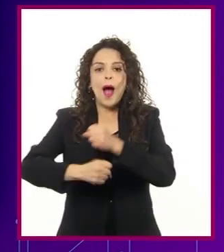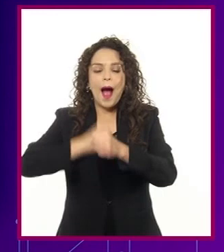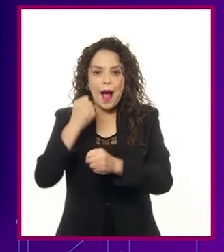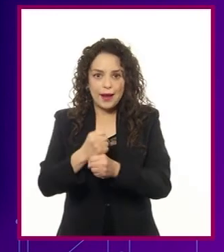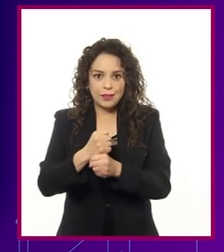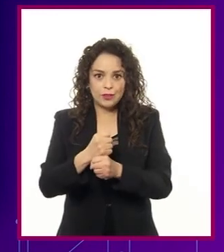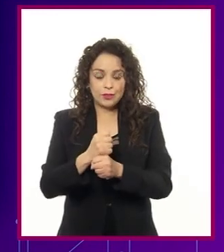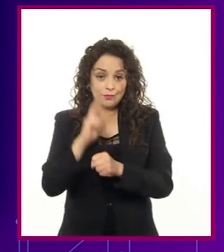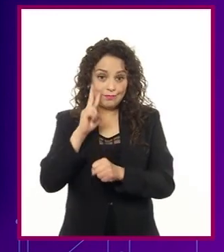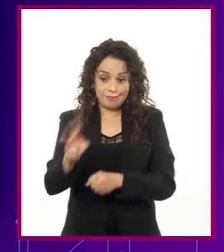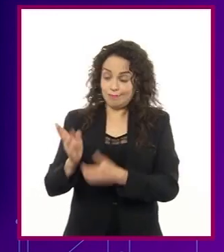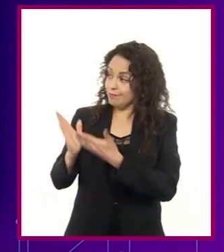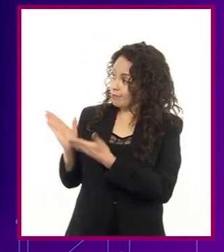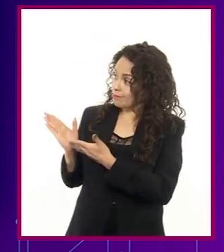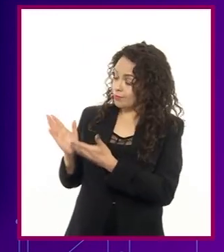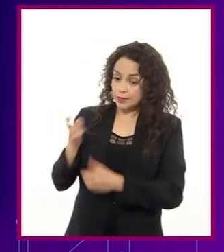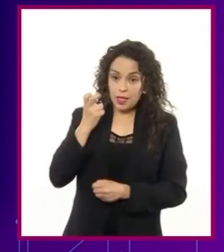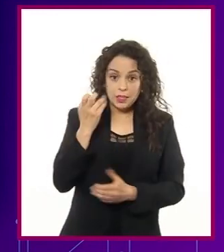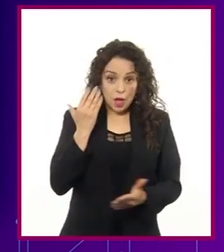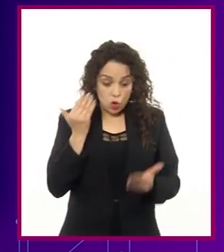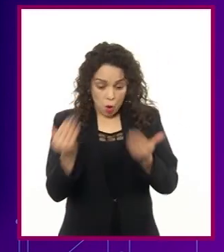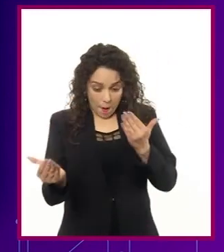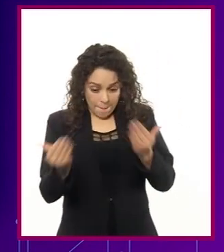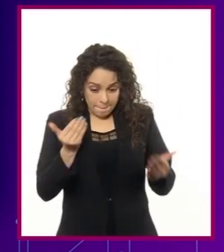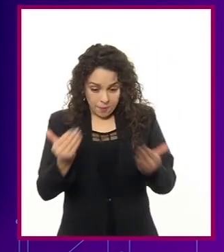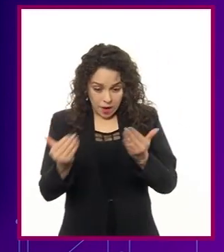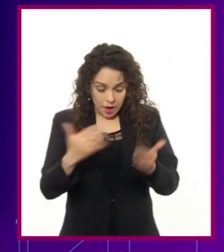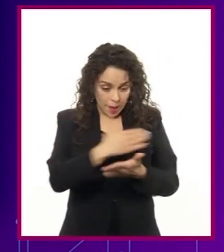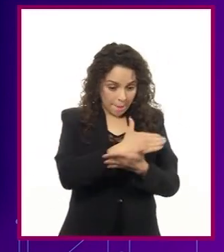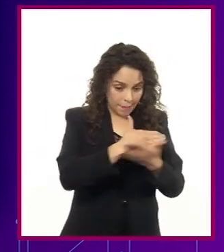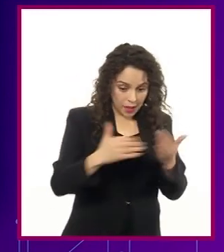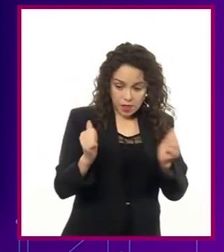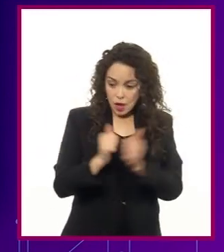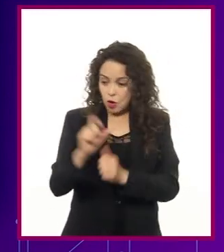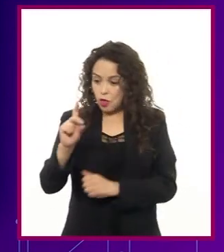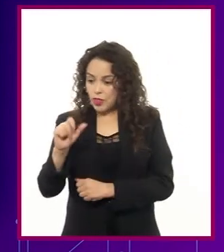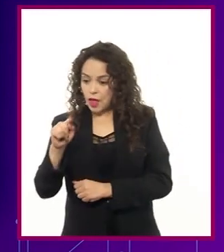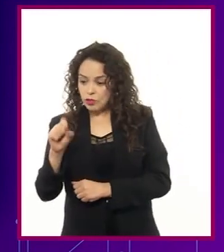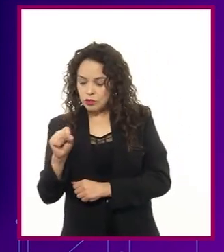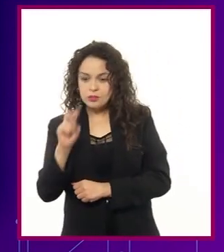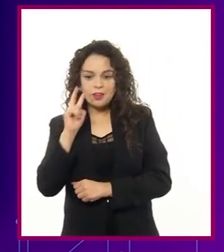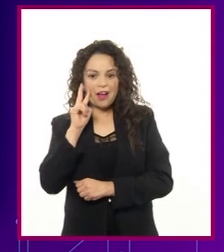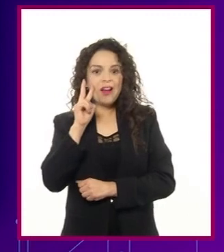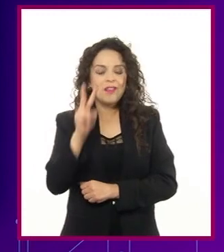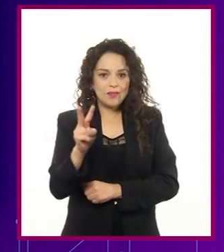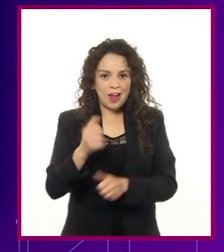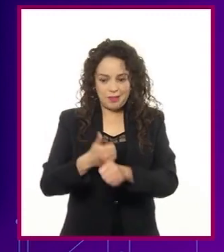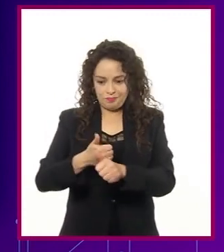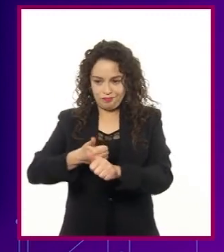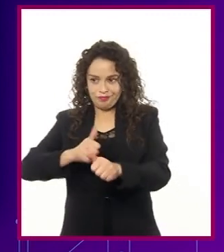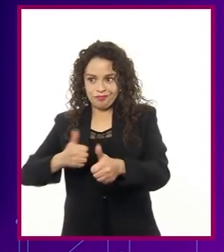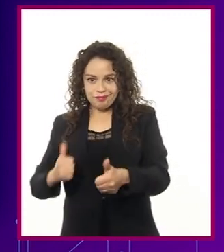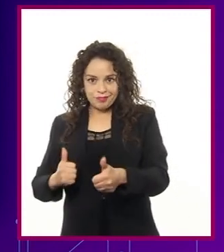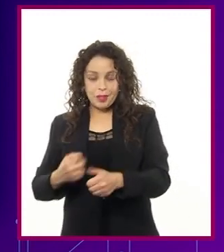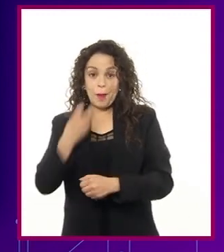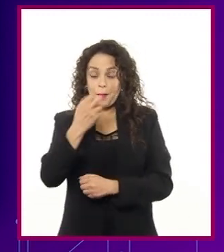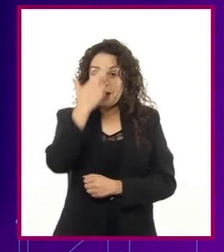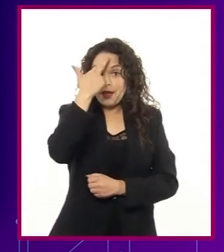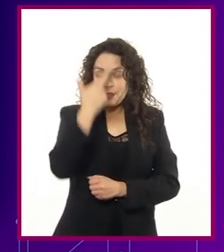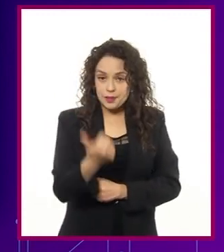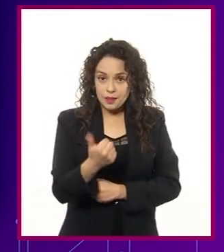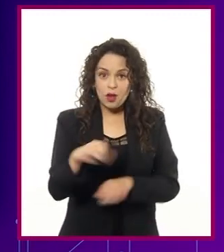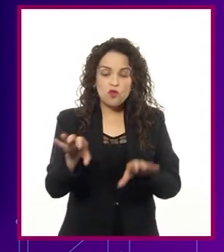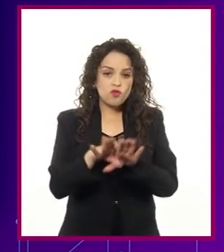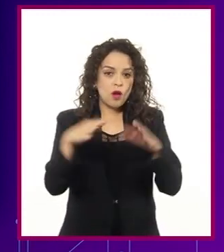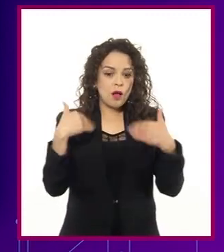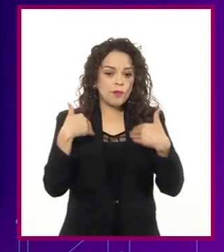años. Si se compara la media aritmética con los datos se nota un sesgo. Por ello, se puede